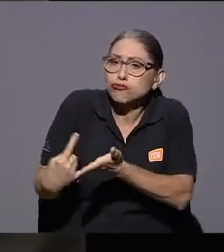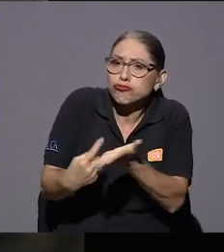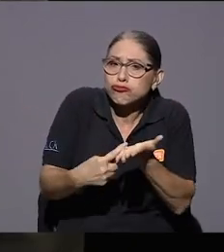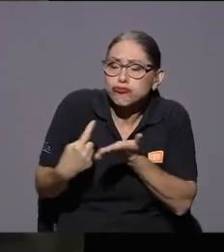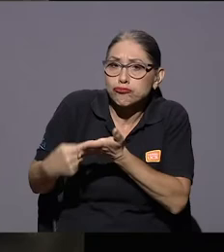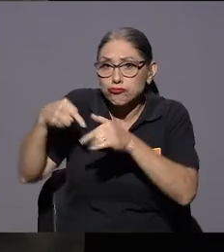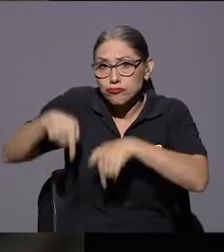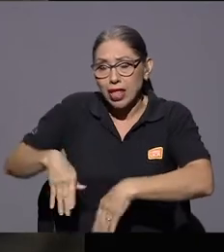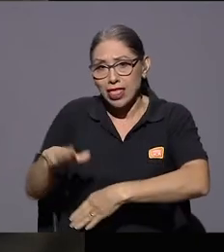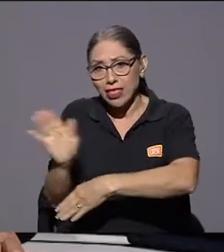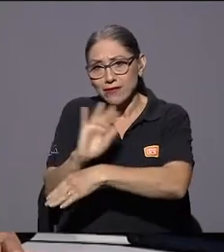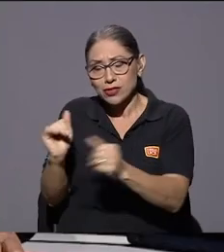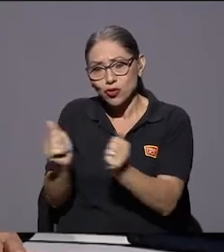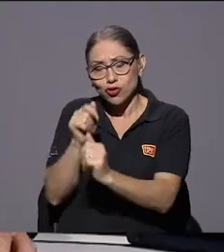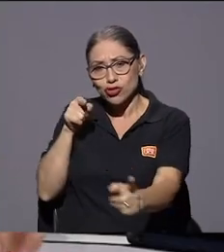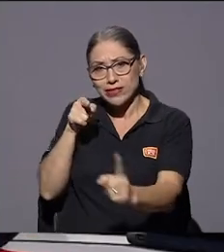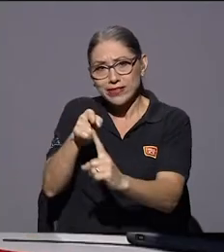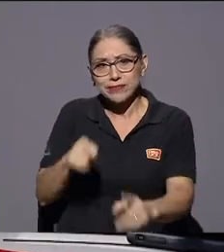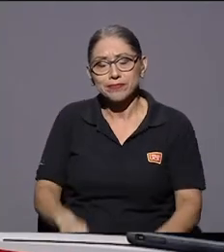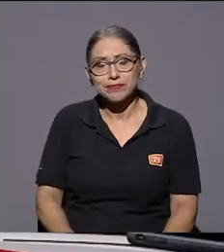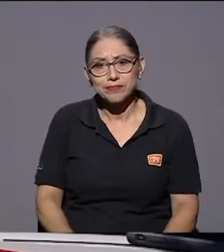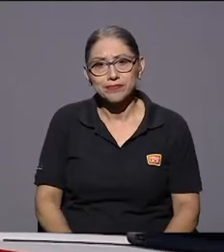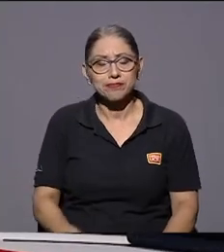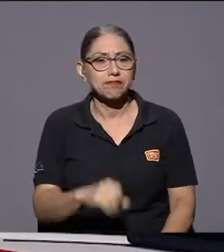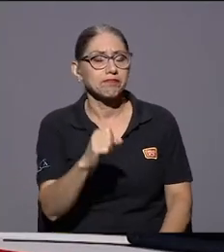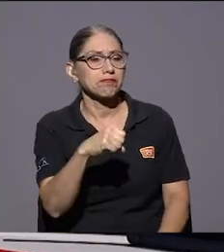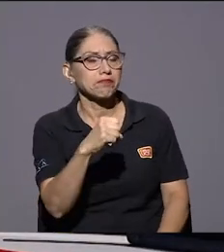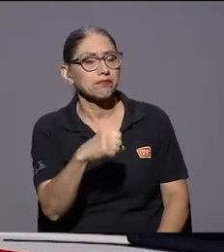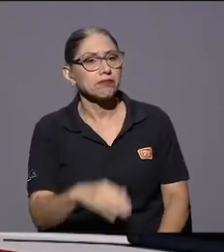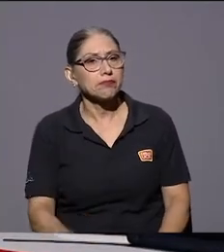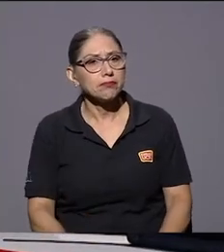desde la televisión con sentido. Así es.